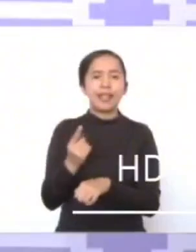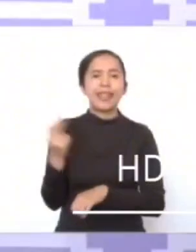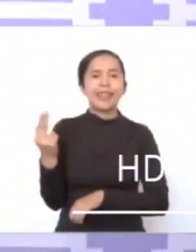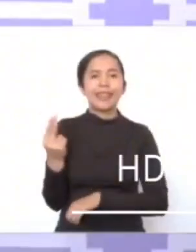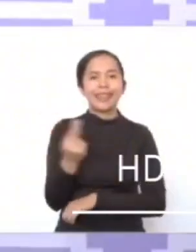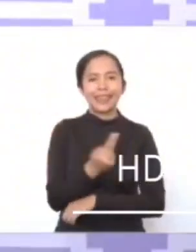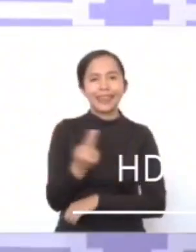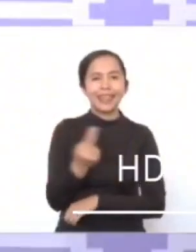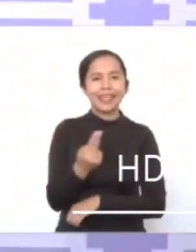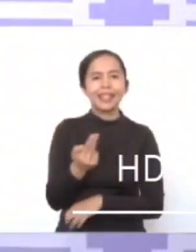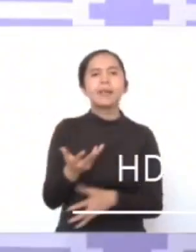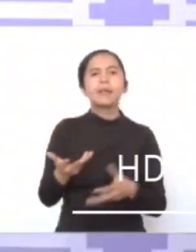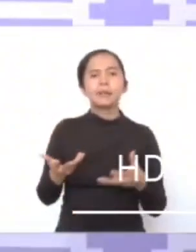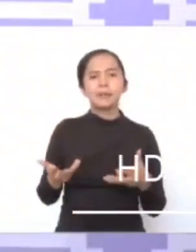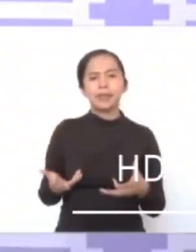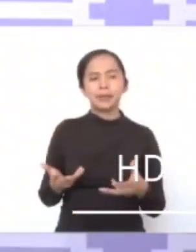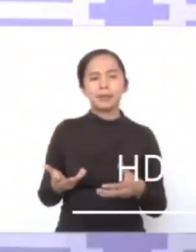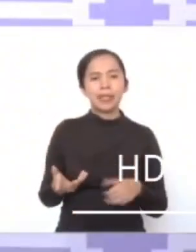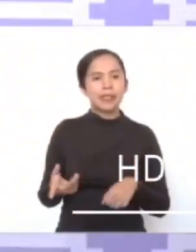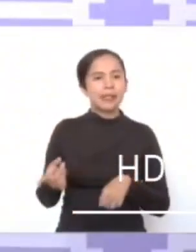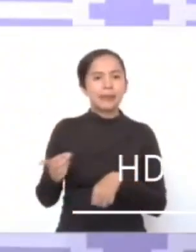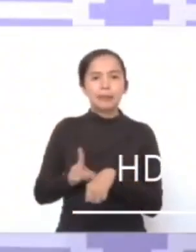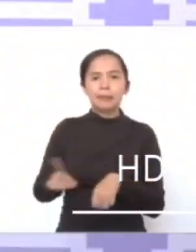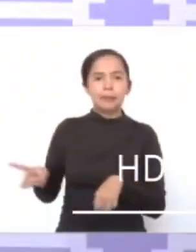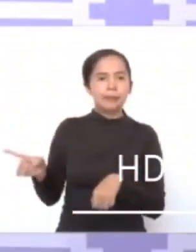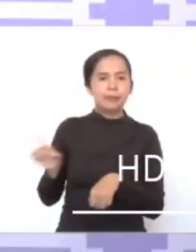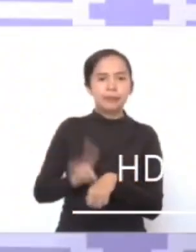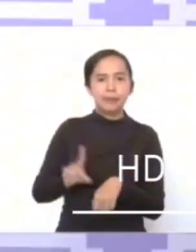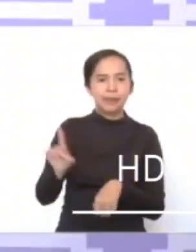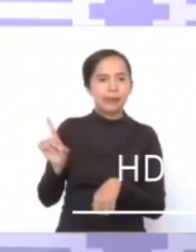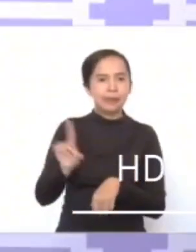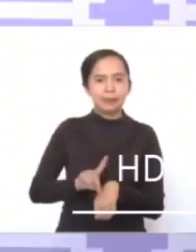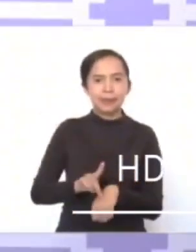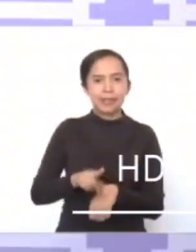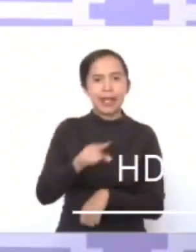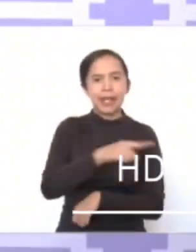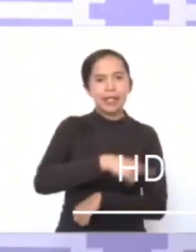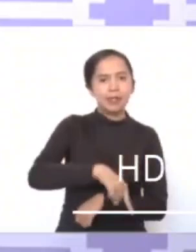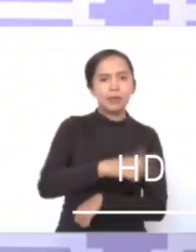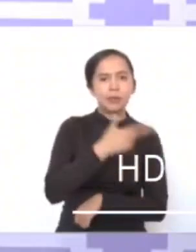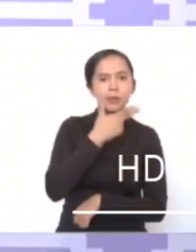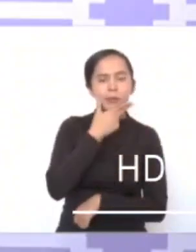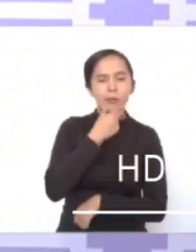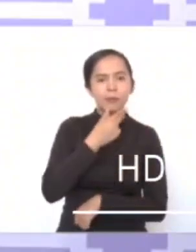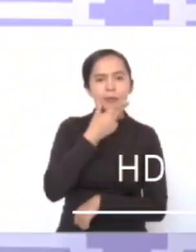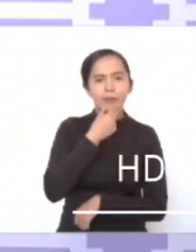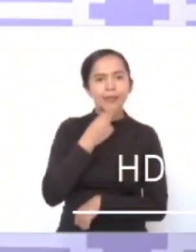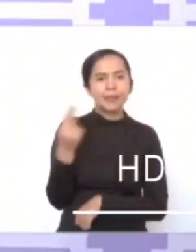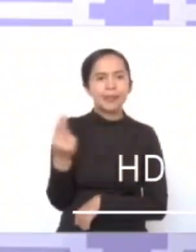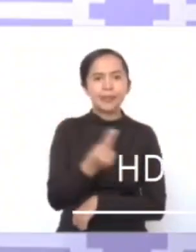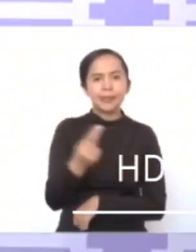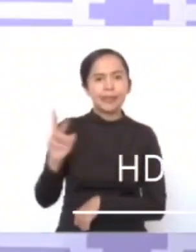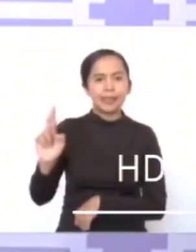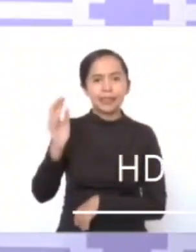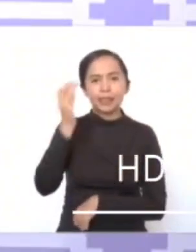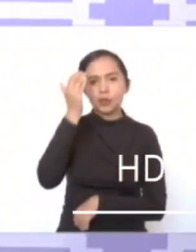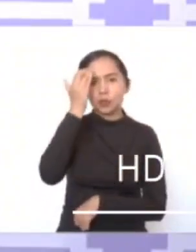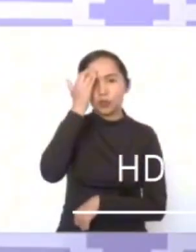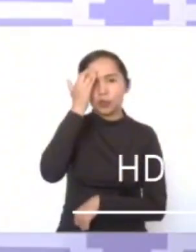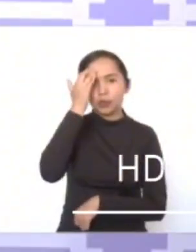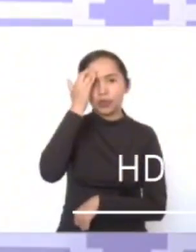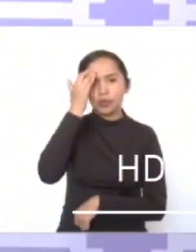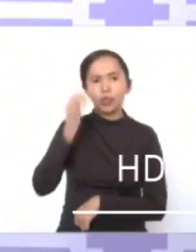necesitan cada día más hombres que reconozcan que